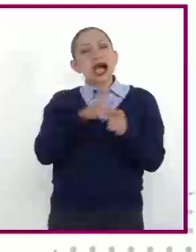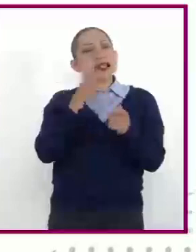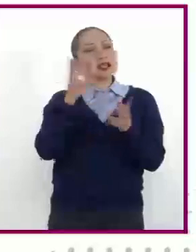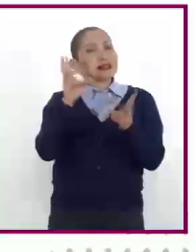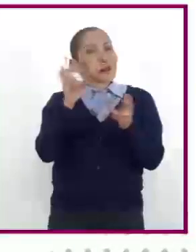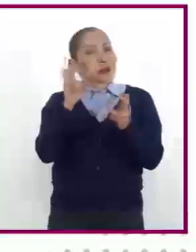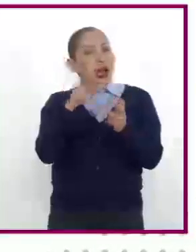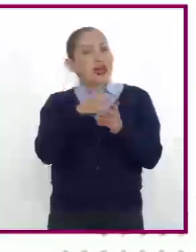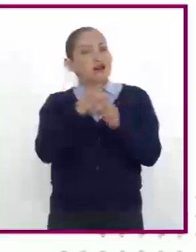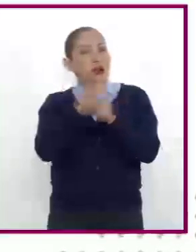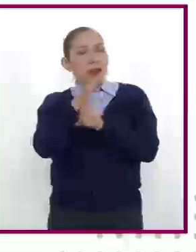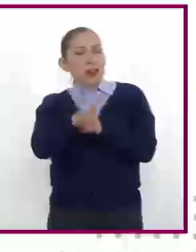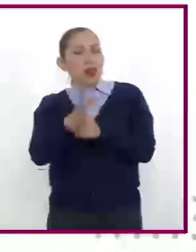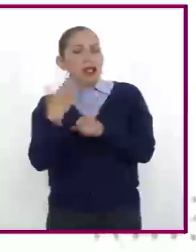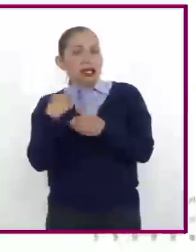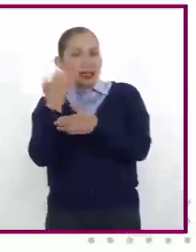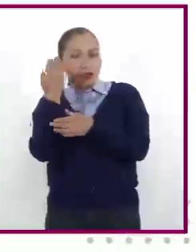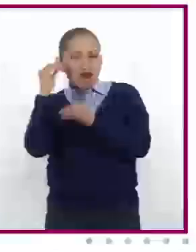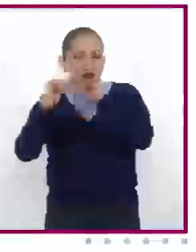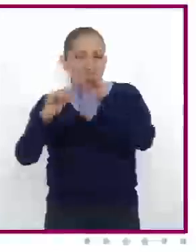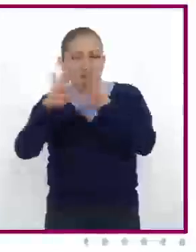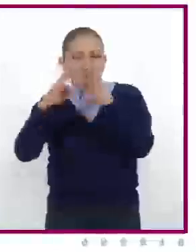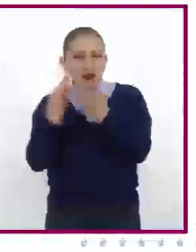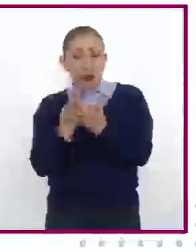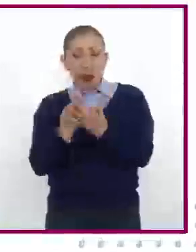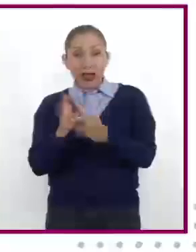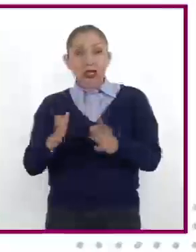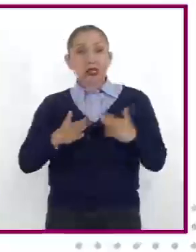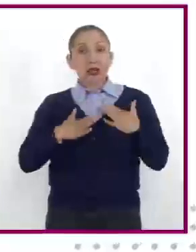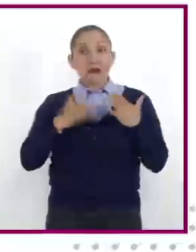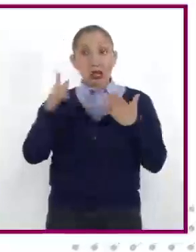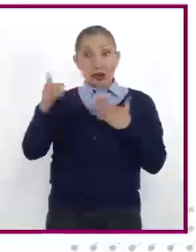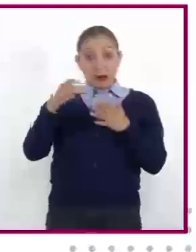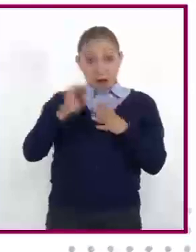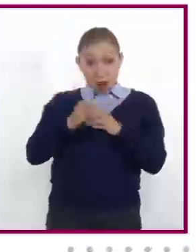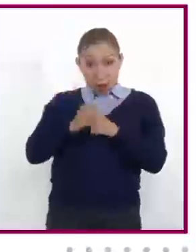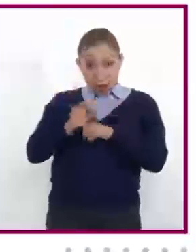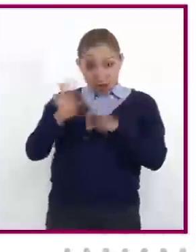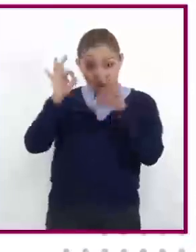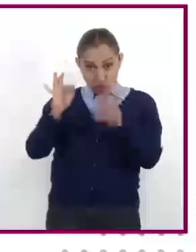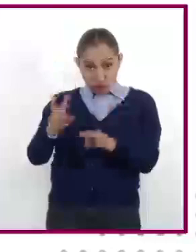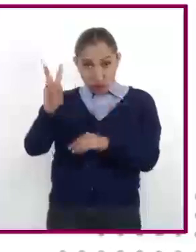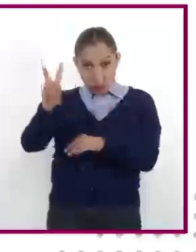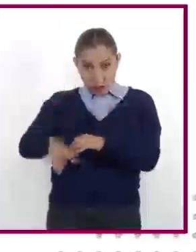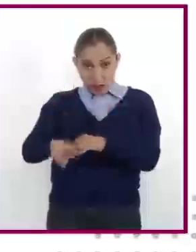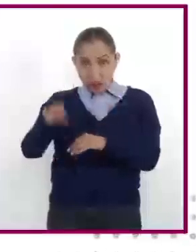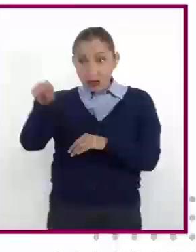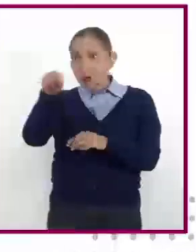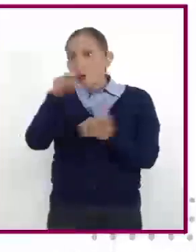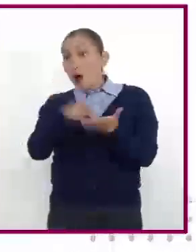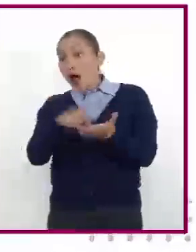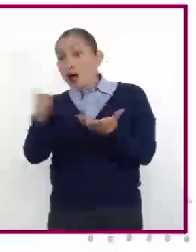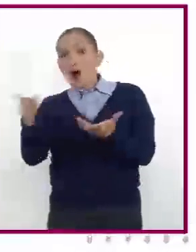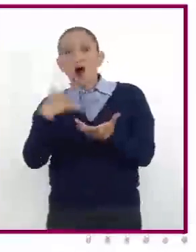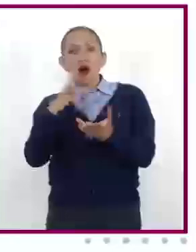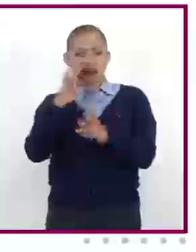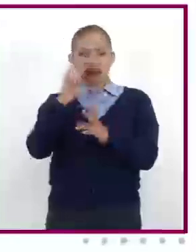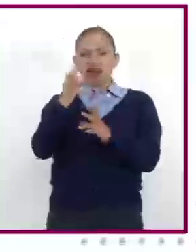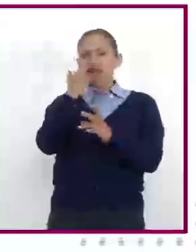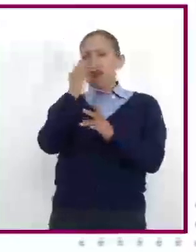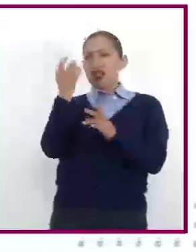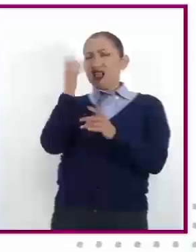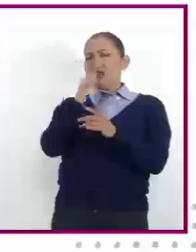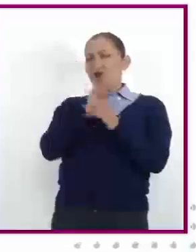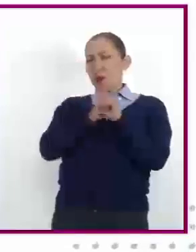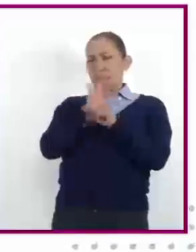cuanto a la información y al diseño. Y la confiabilidad de la información, que tiene que ver con el origen, la actuaría